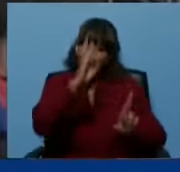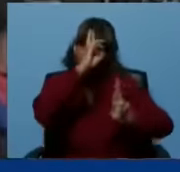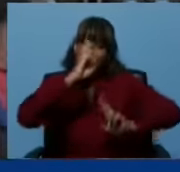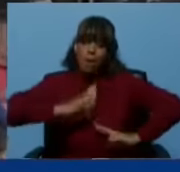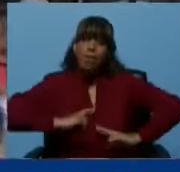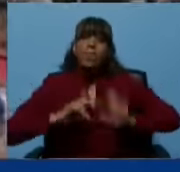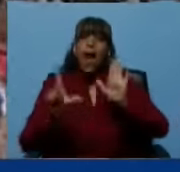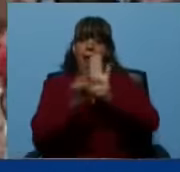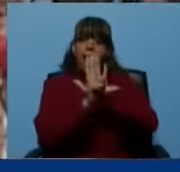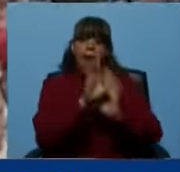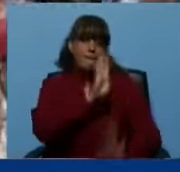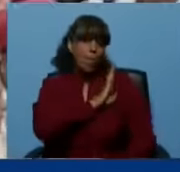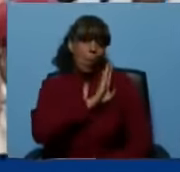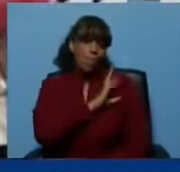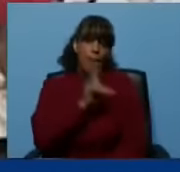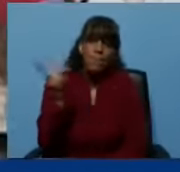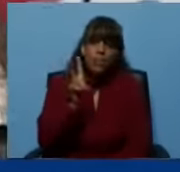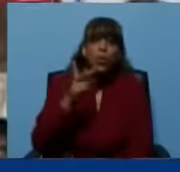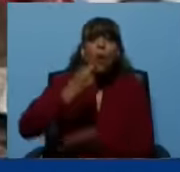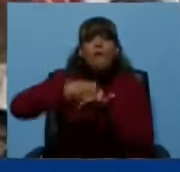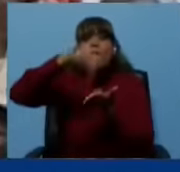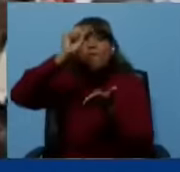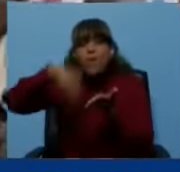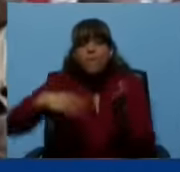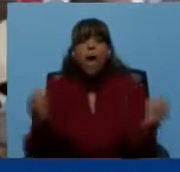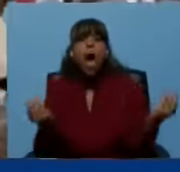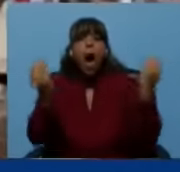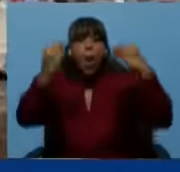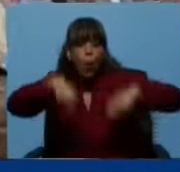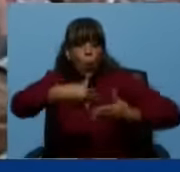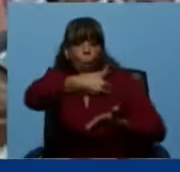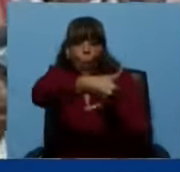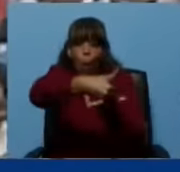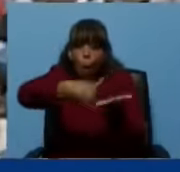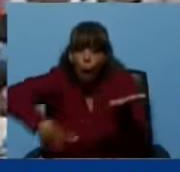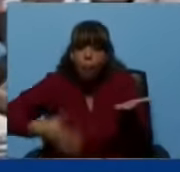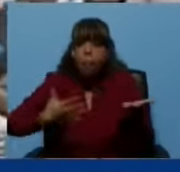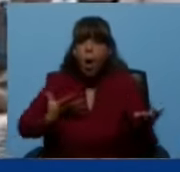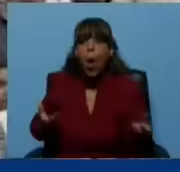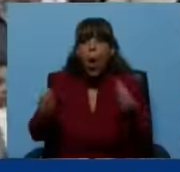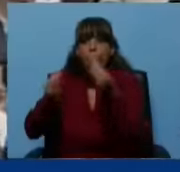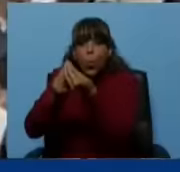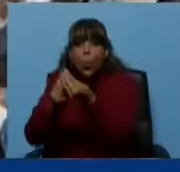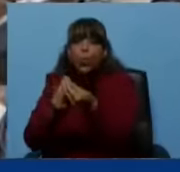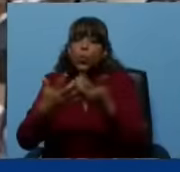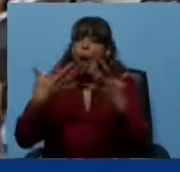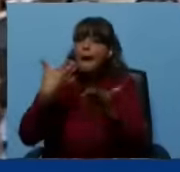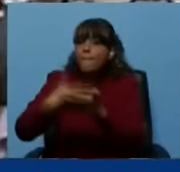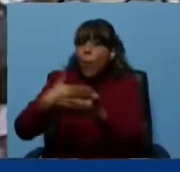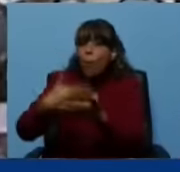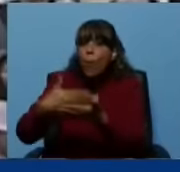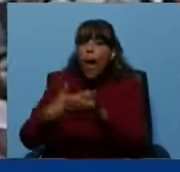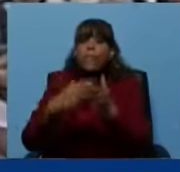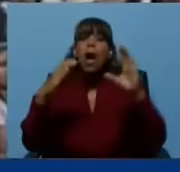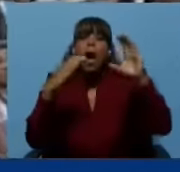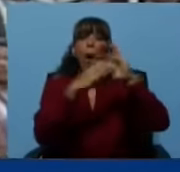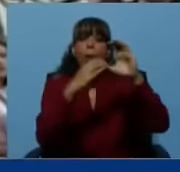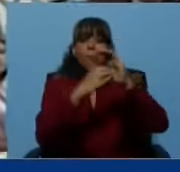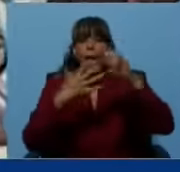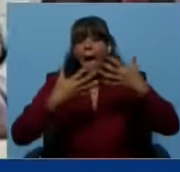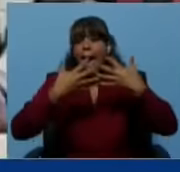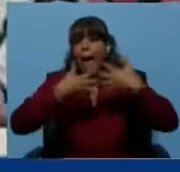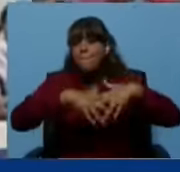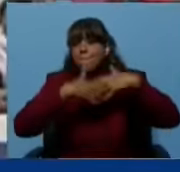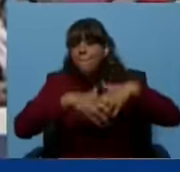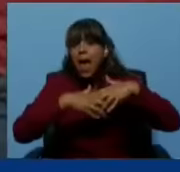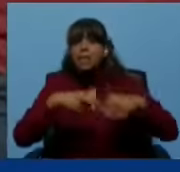ley. Por eso he firmado un punto de cuenta con la propuesta hecha por Conatel, la